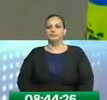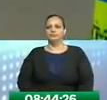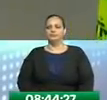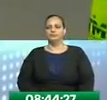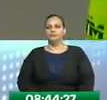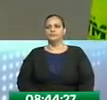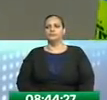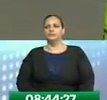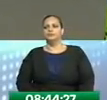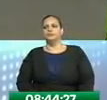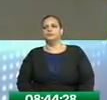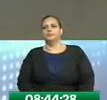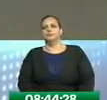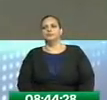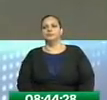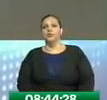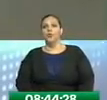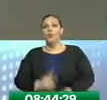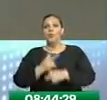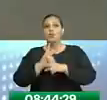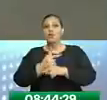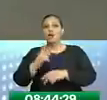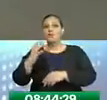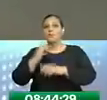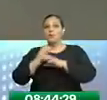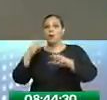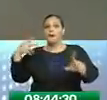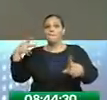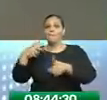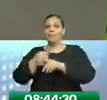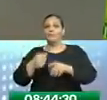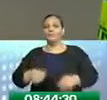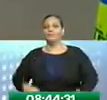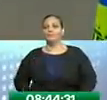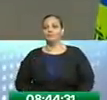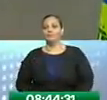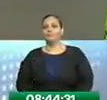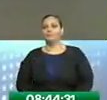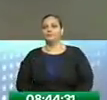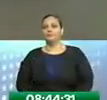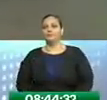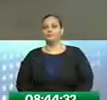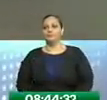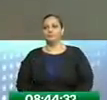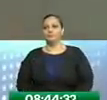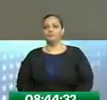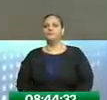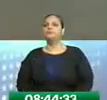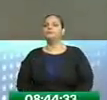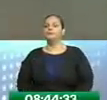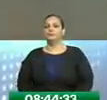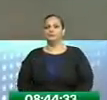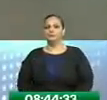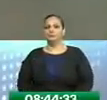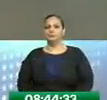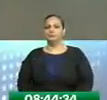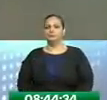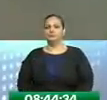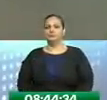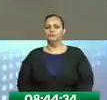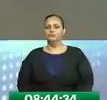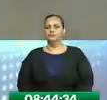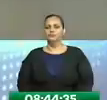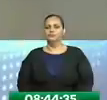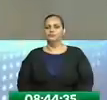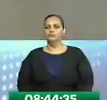me lleva por ahí un bus. Cuidado. Y la segunda es de la Metrovía, lo que usted me decía, mi querido compañero.